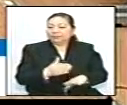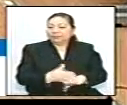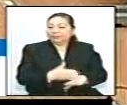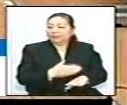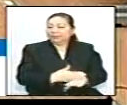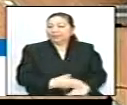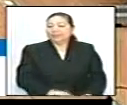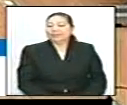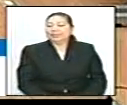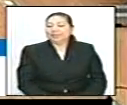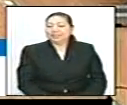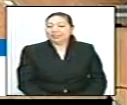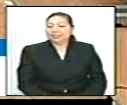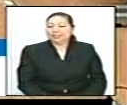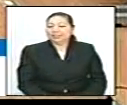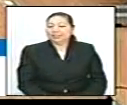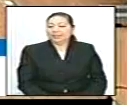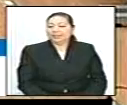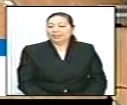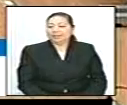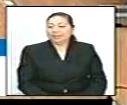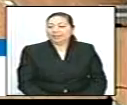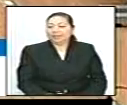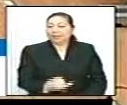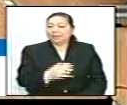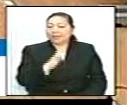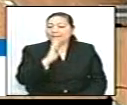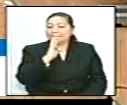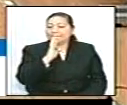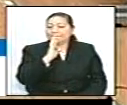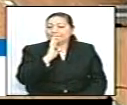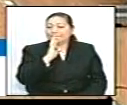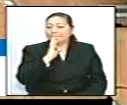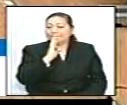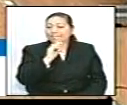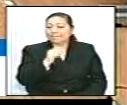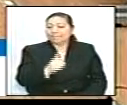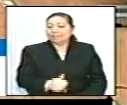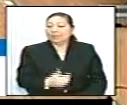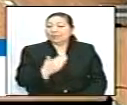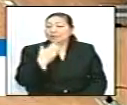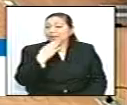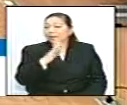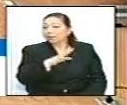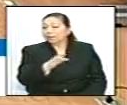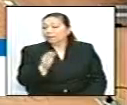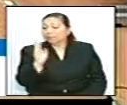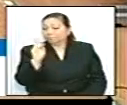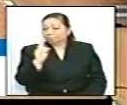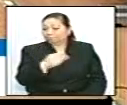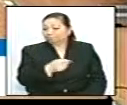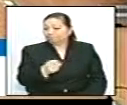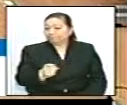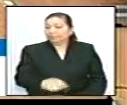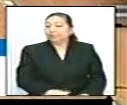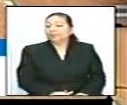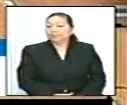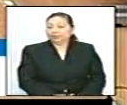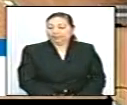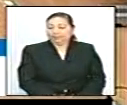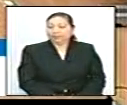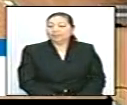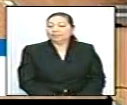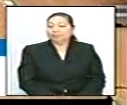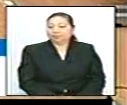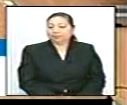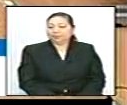desarrollo. Se concede la palabra al congresista. Quienes quieran formular aportes, por favor, congresista Saavedra